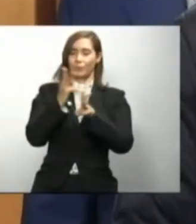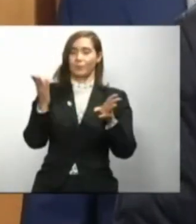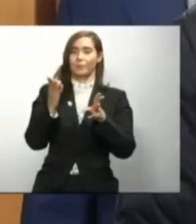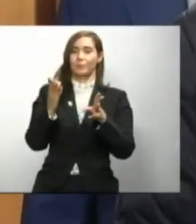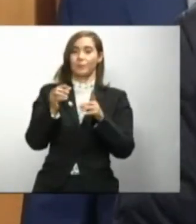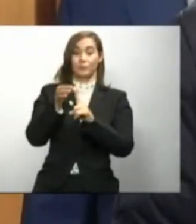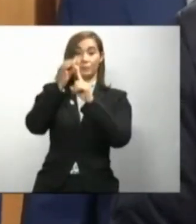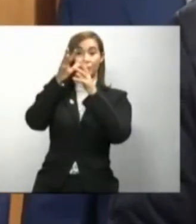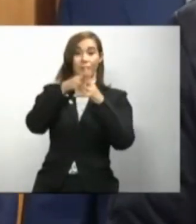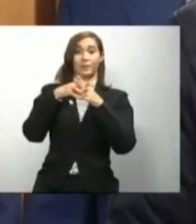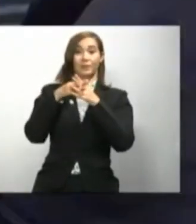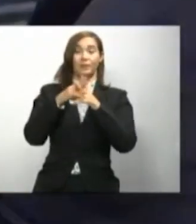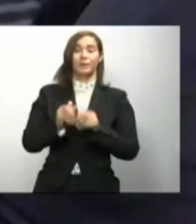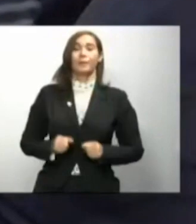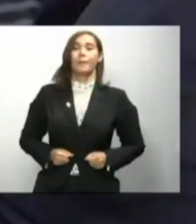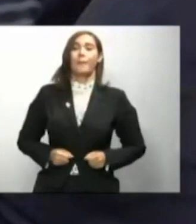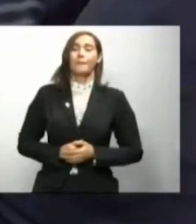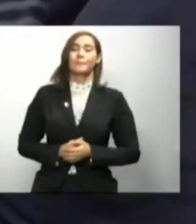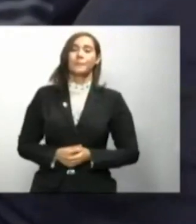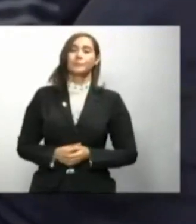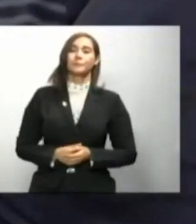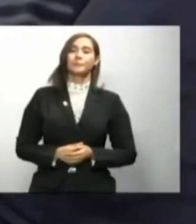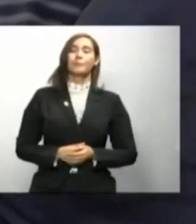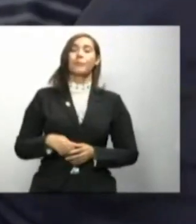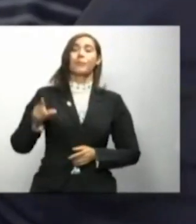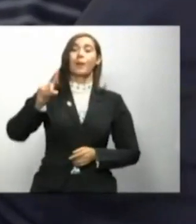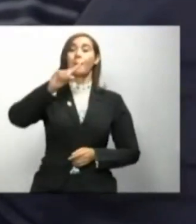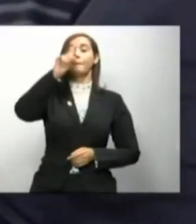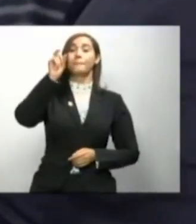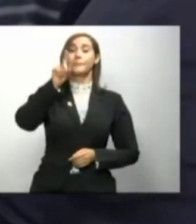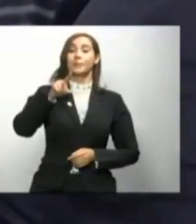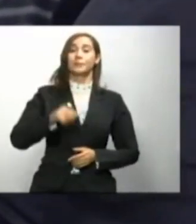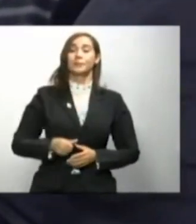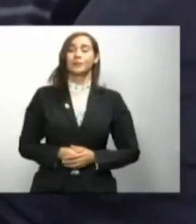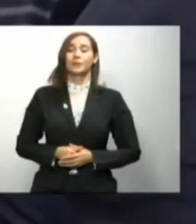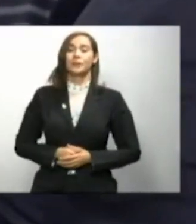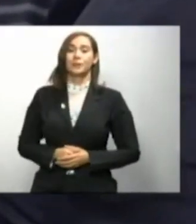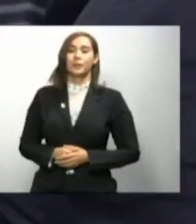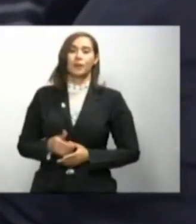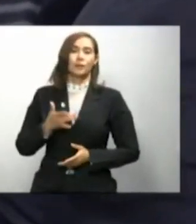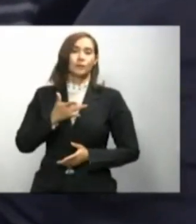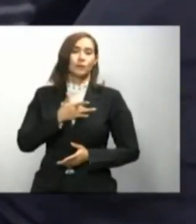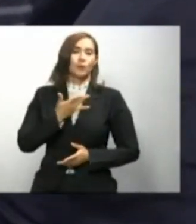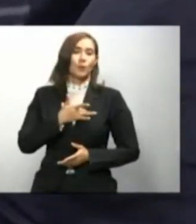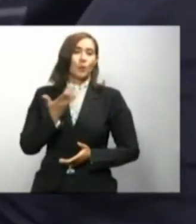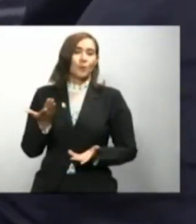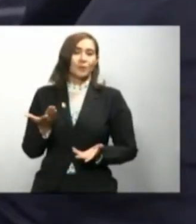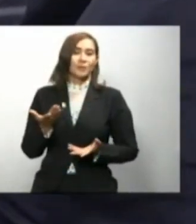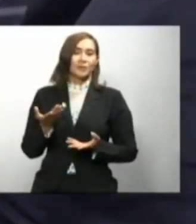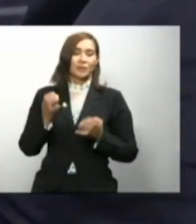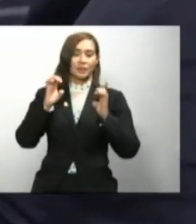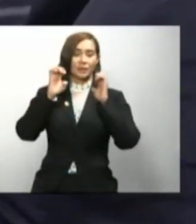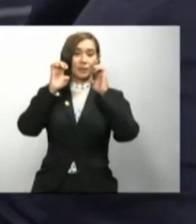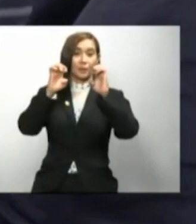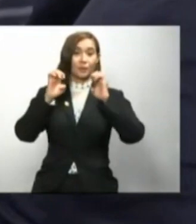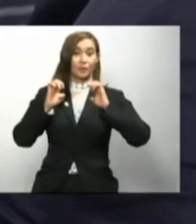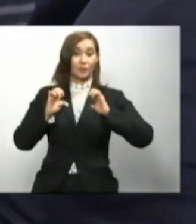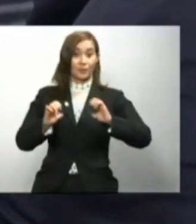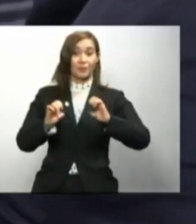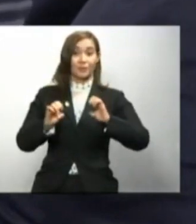eeuu saludos presidenta johanna vice del canal 4 cómo se siente con la valoración de empresarios